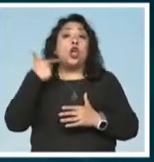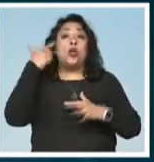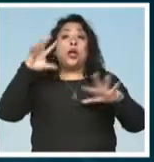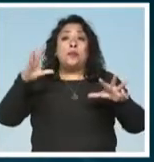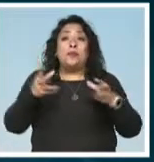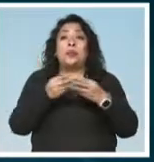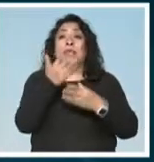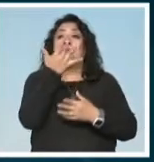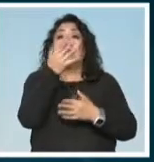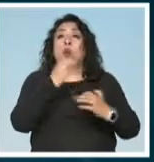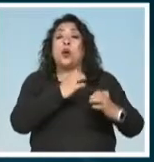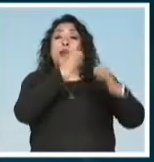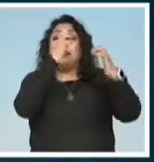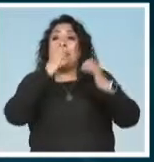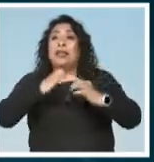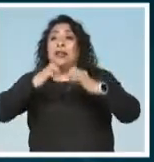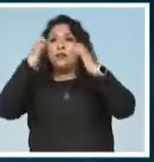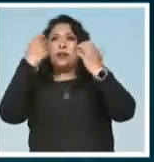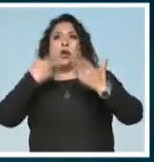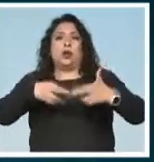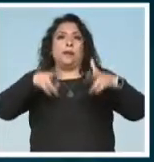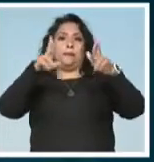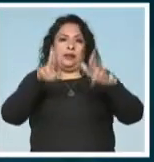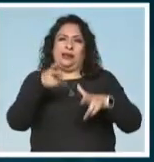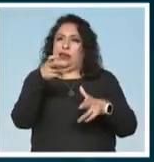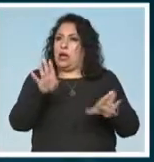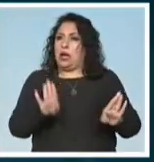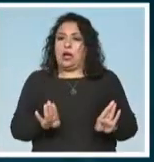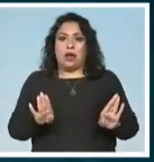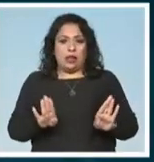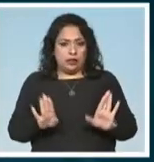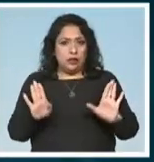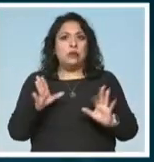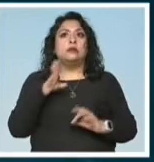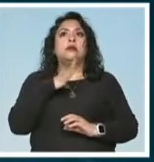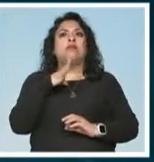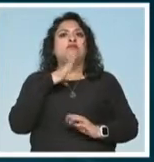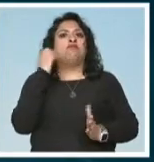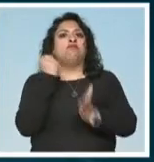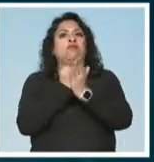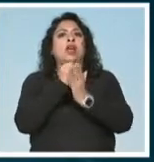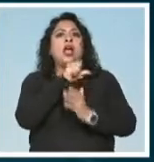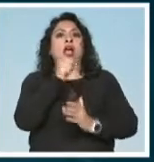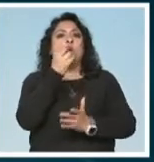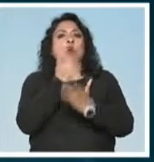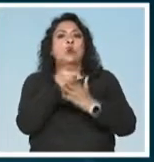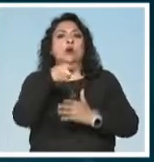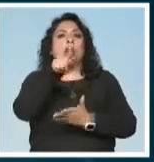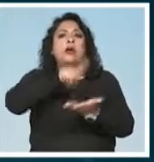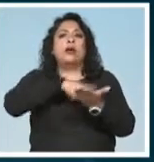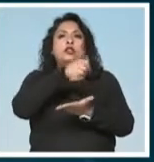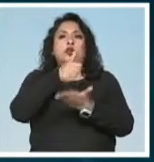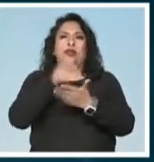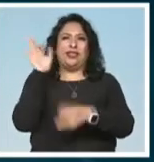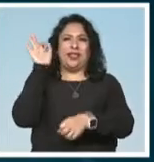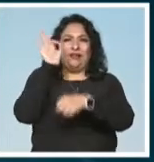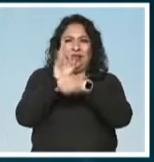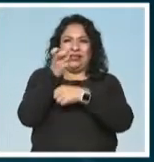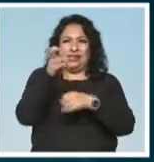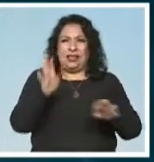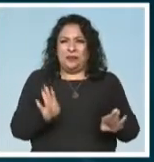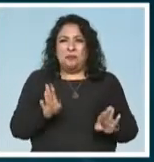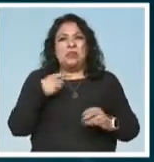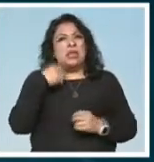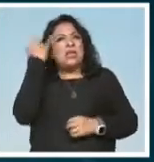de 50 edificios muy representativos de este estilo que le dan un sello único a la ciudad. Los defensores de este estilo